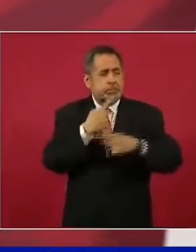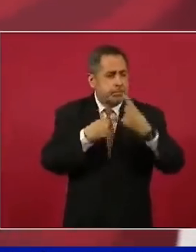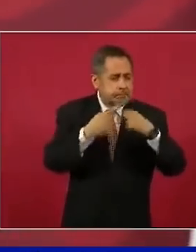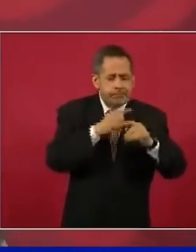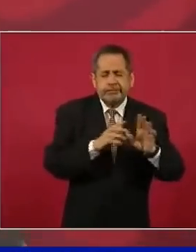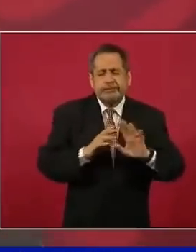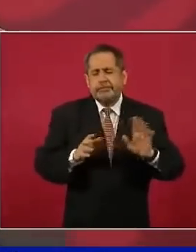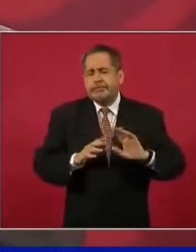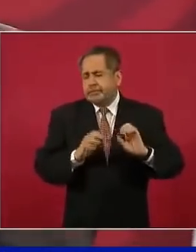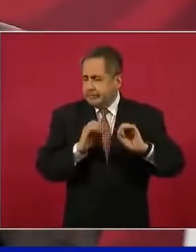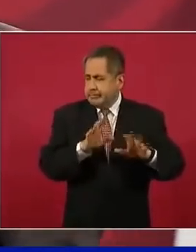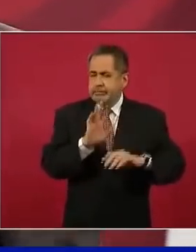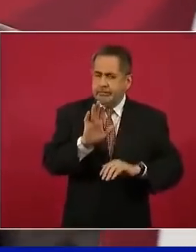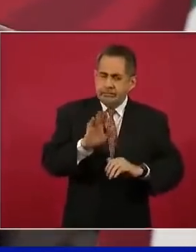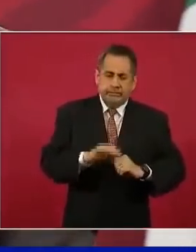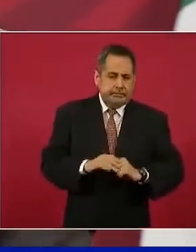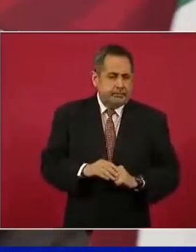Unidos